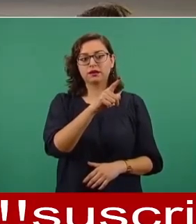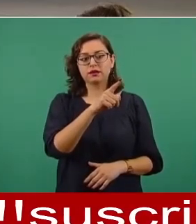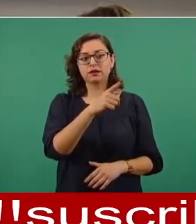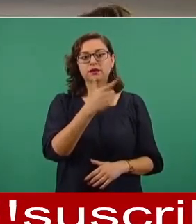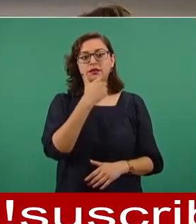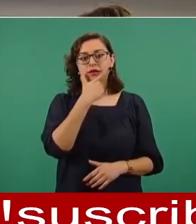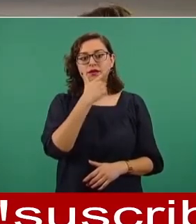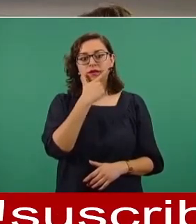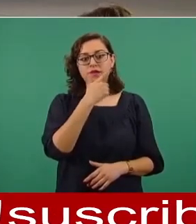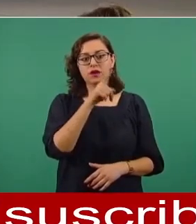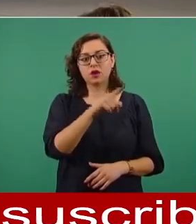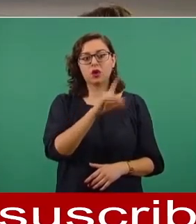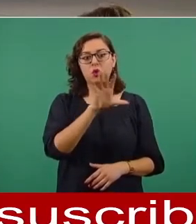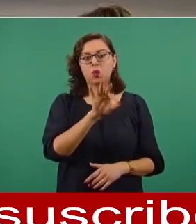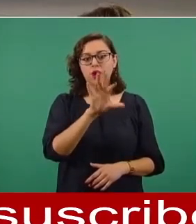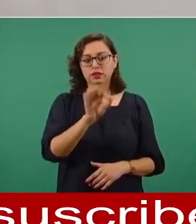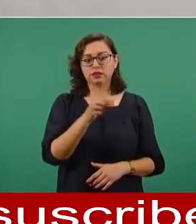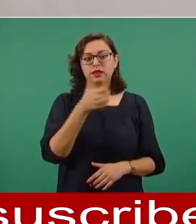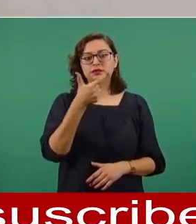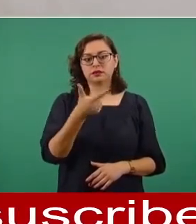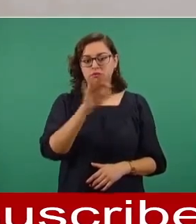47 de aprobación.